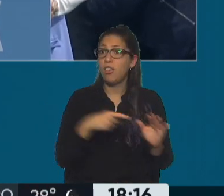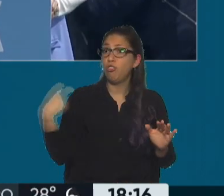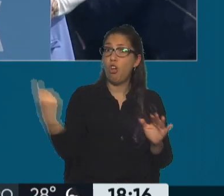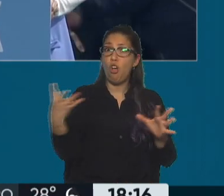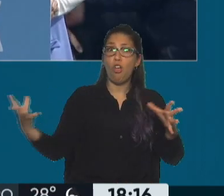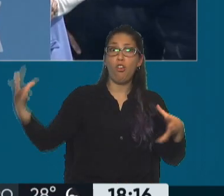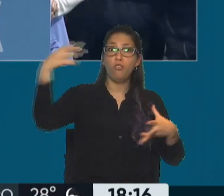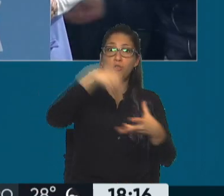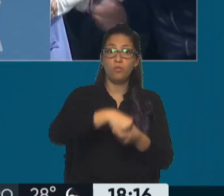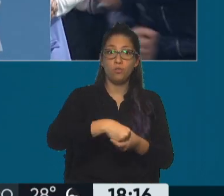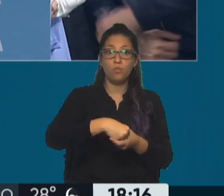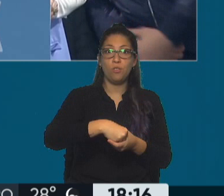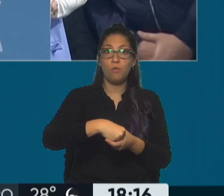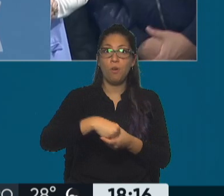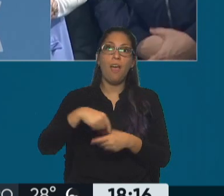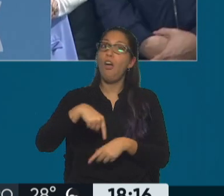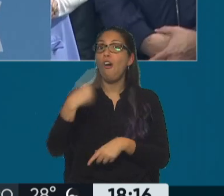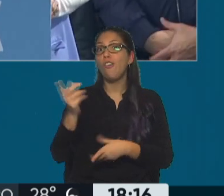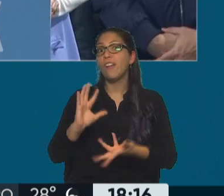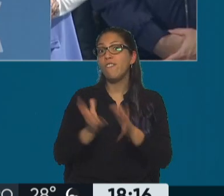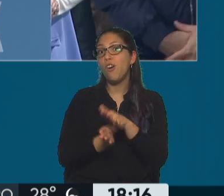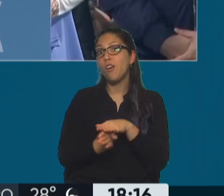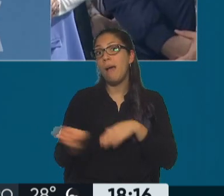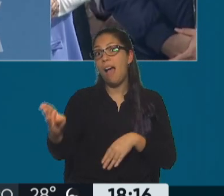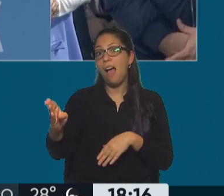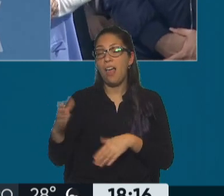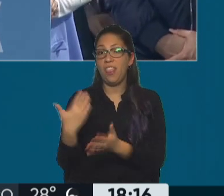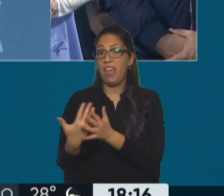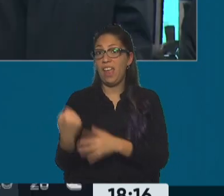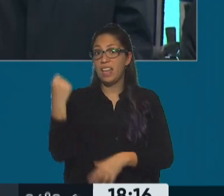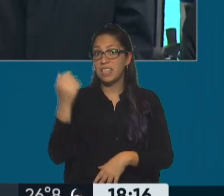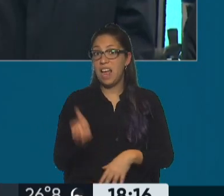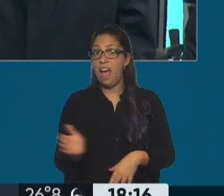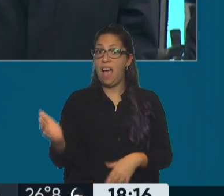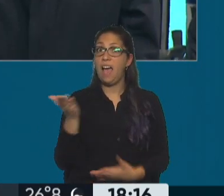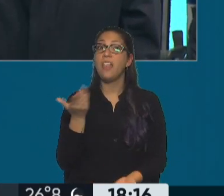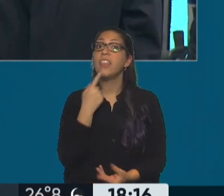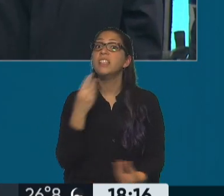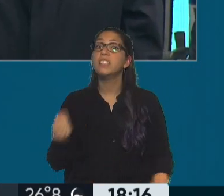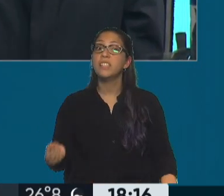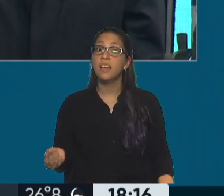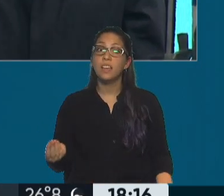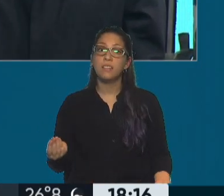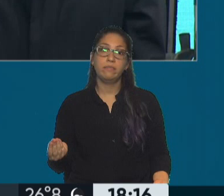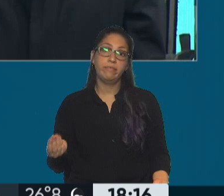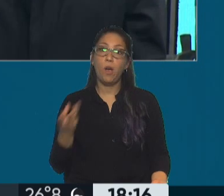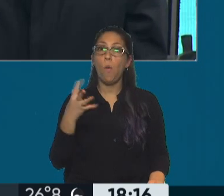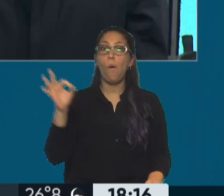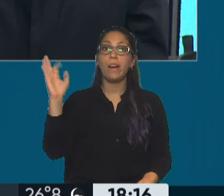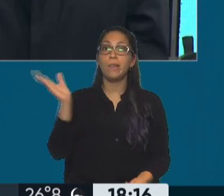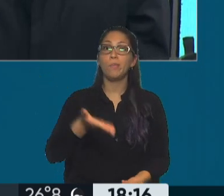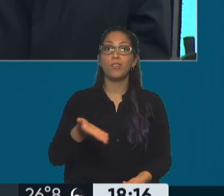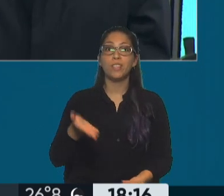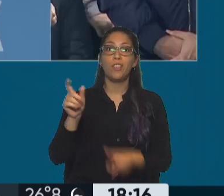¿Por qué? Porque el otro camino que propone la derecha, y sobran 40% argentinos,